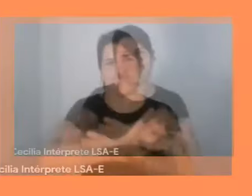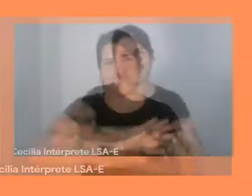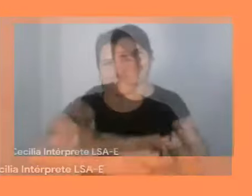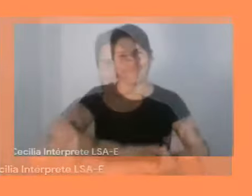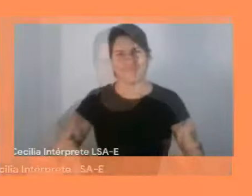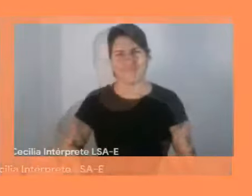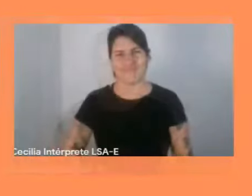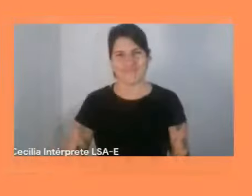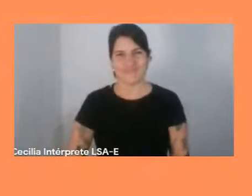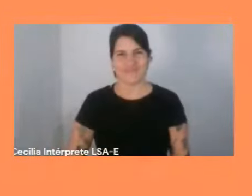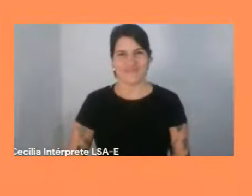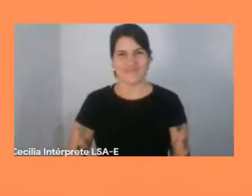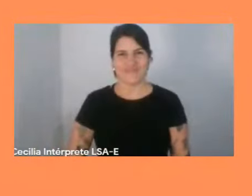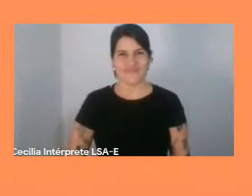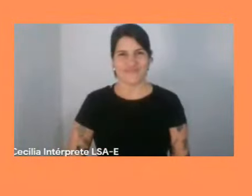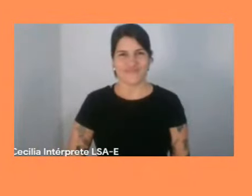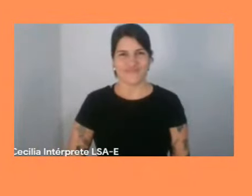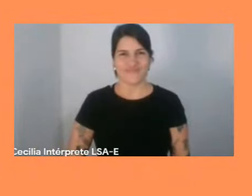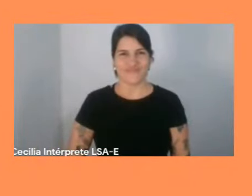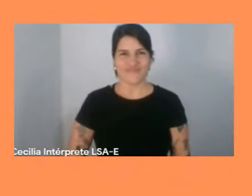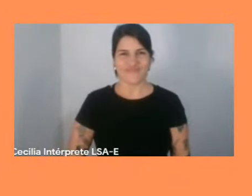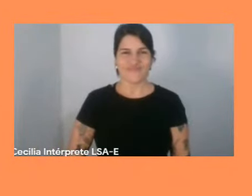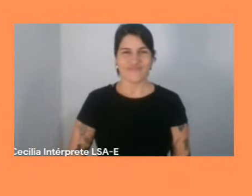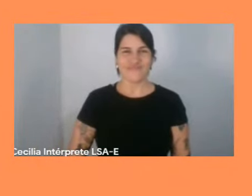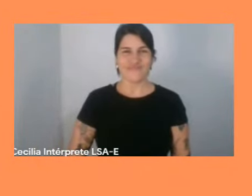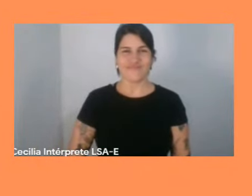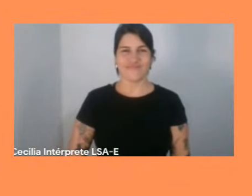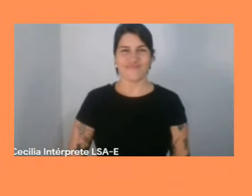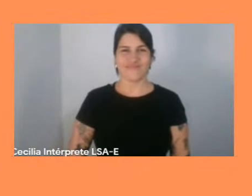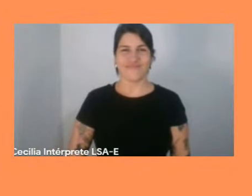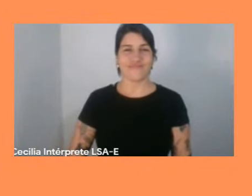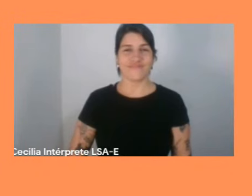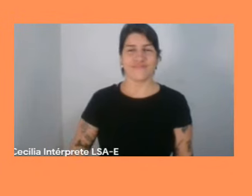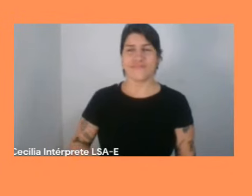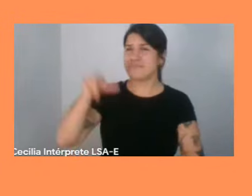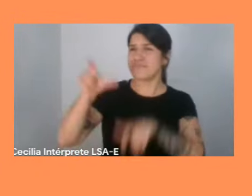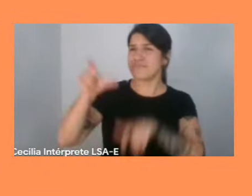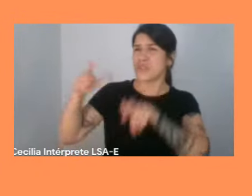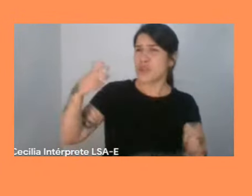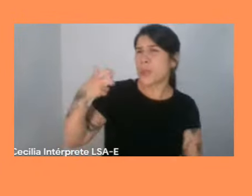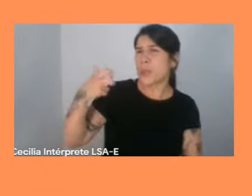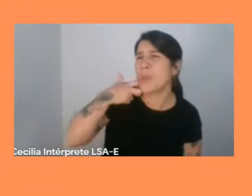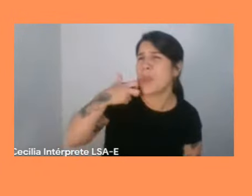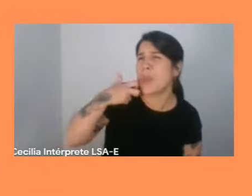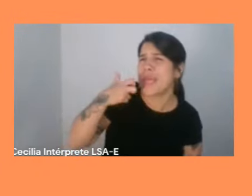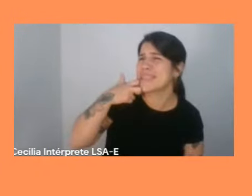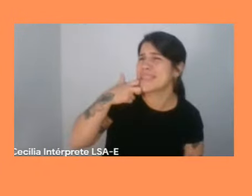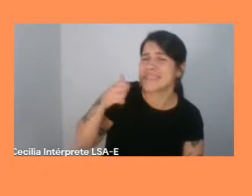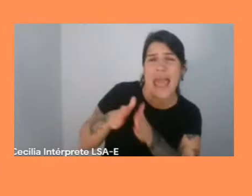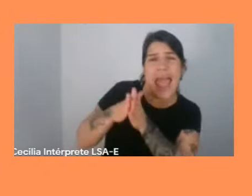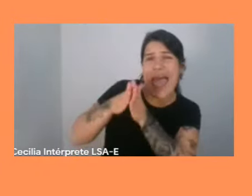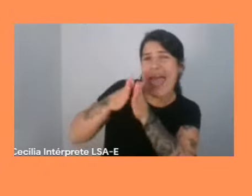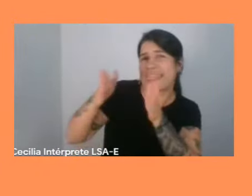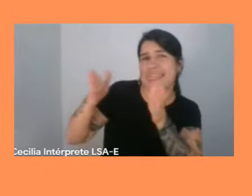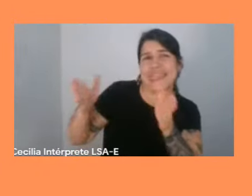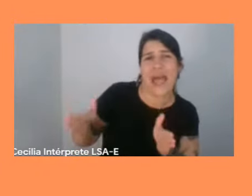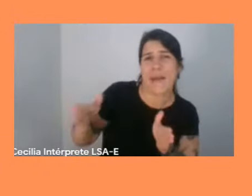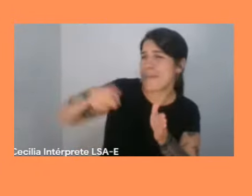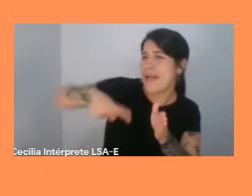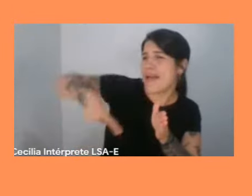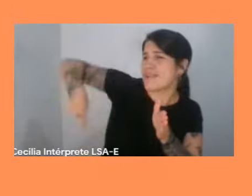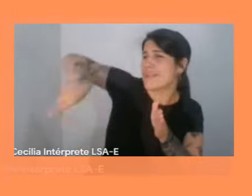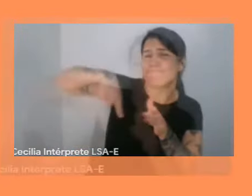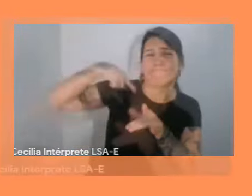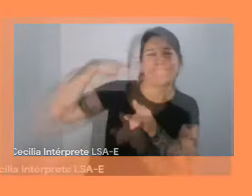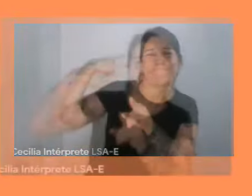La vejez, como ninguna otra etapa del curso vital, se caracteriza por la más amplia